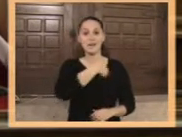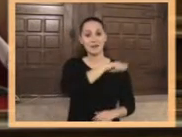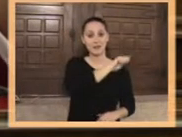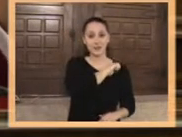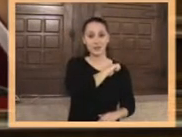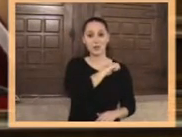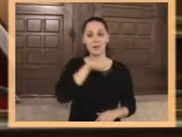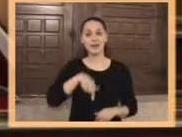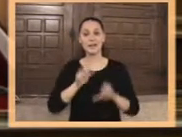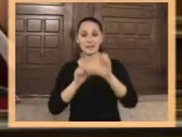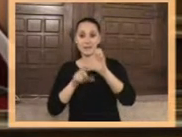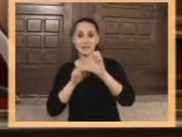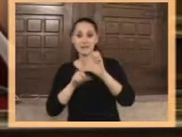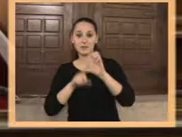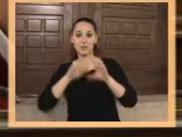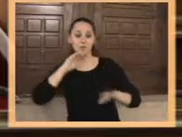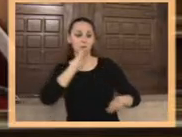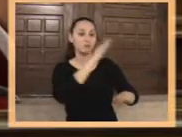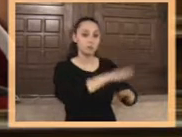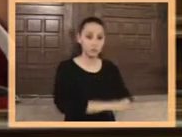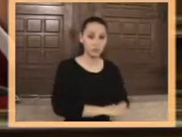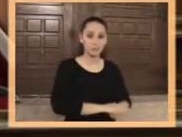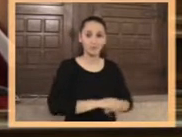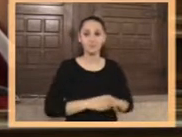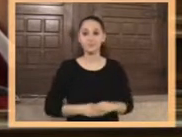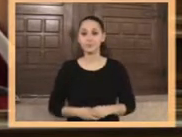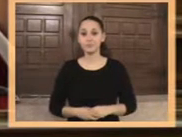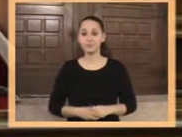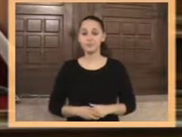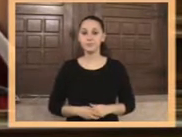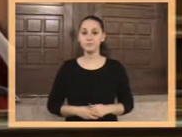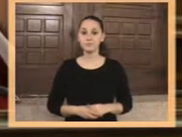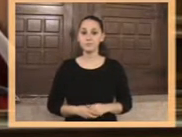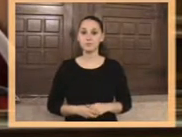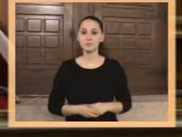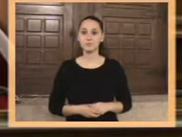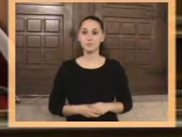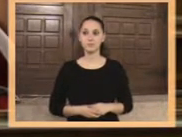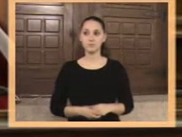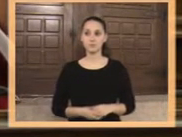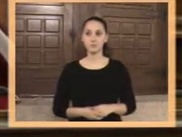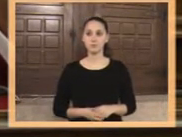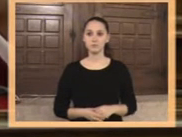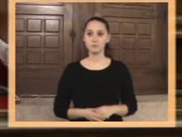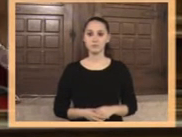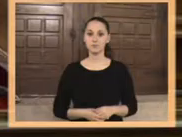fecha de publicación de la anterior. Una vez dicho esto, lo que quería era